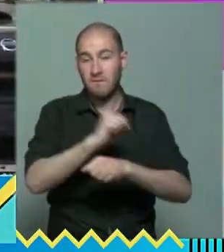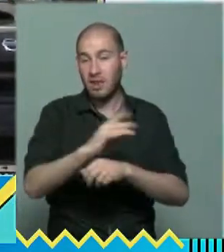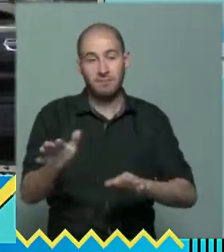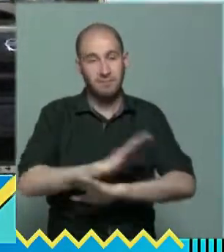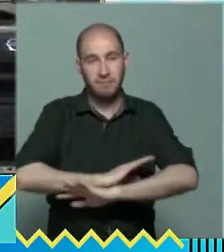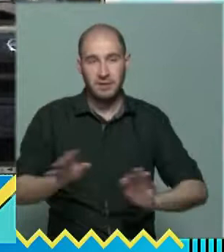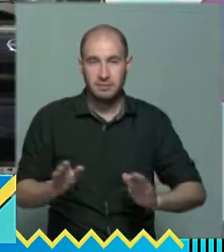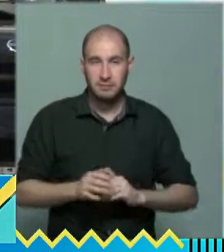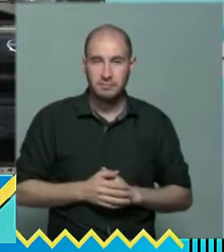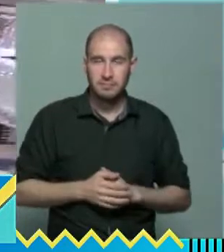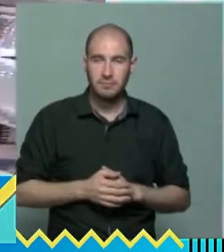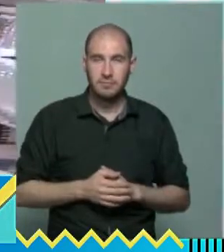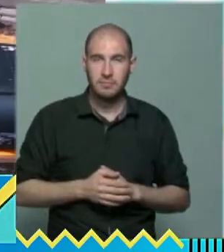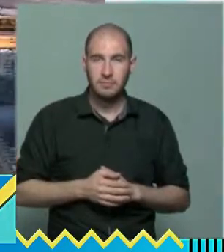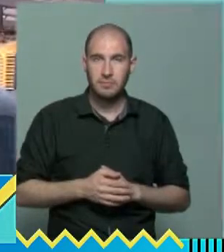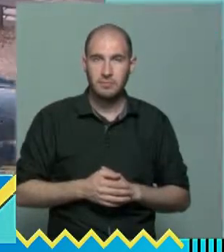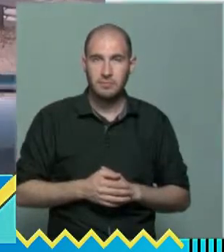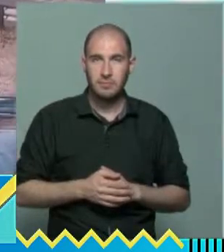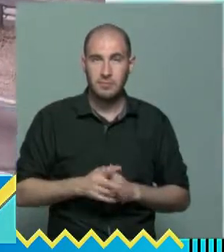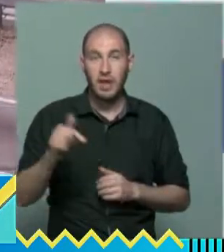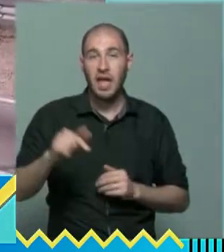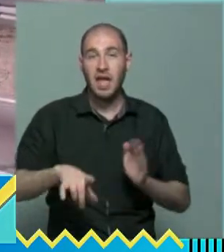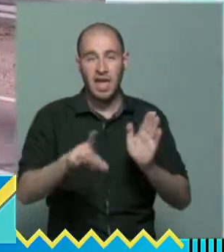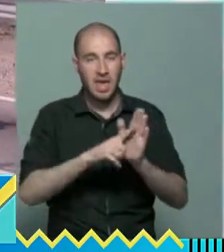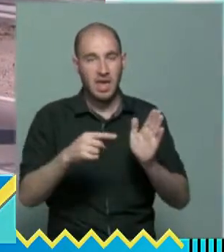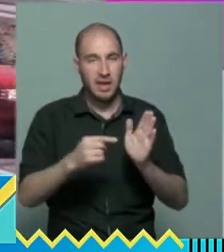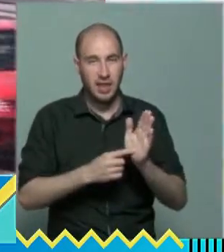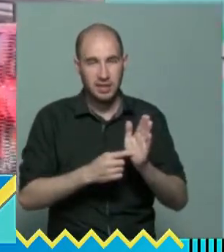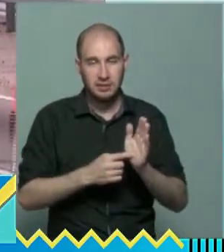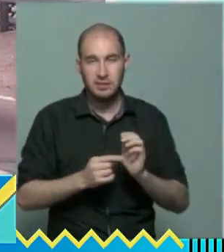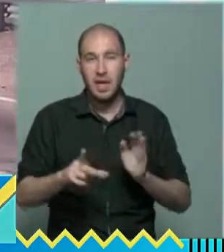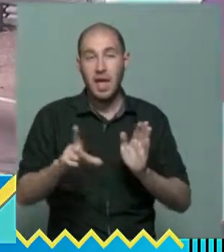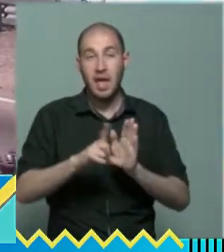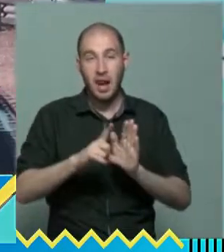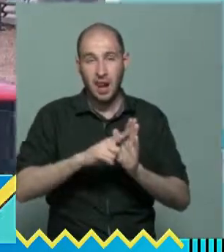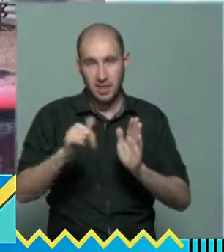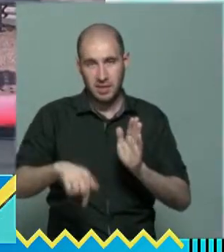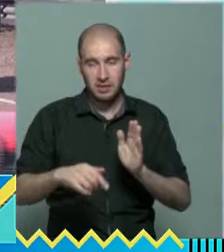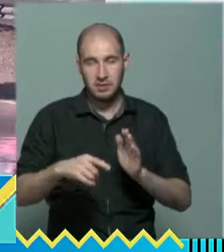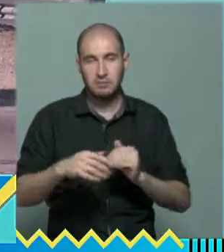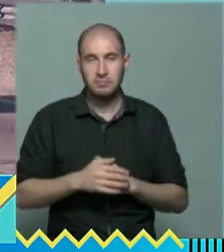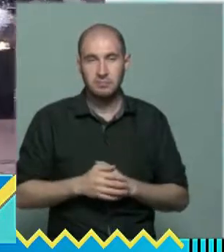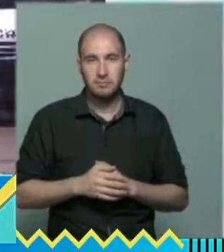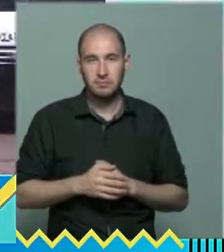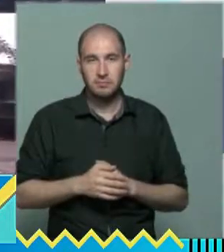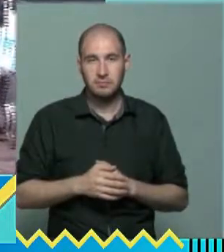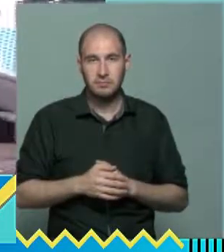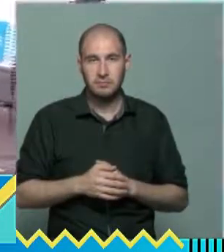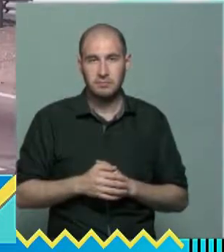volante. Bien. Me parece que en esto la ley que se acaba de